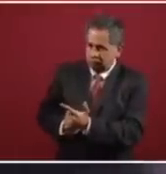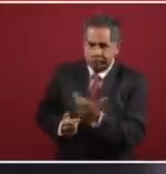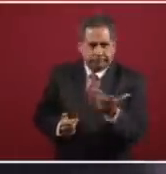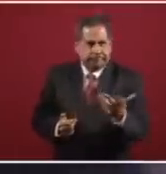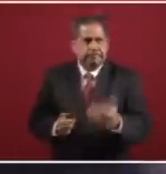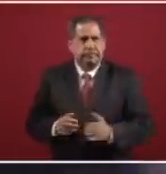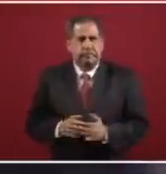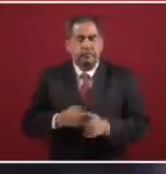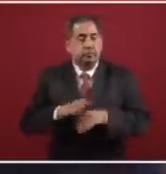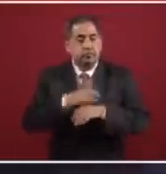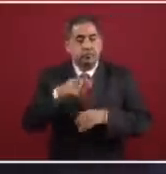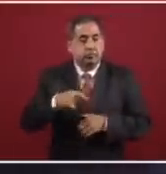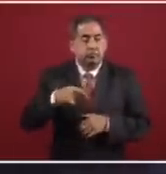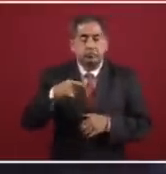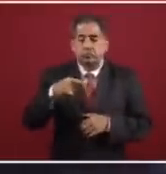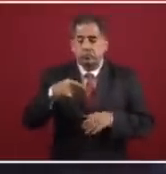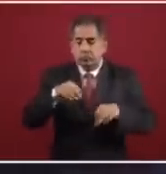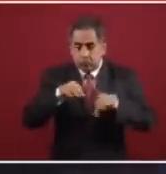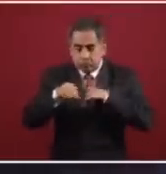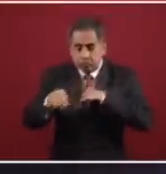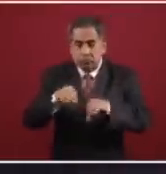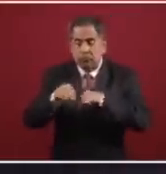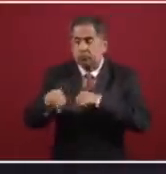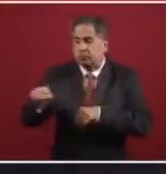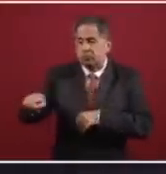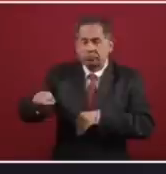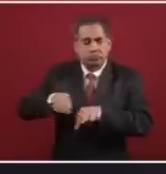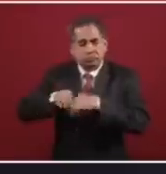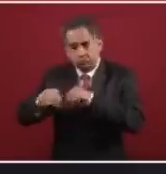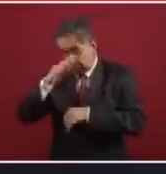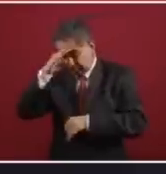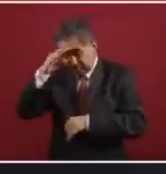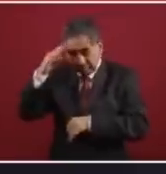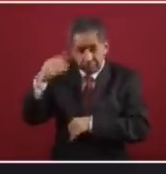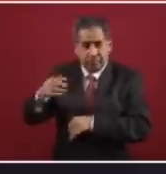porque trabajan, se malalimentan,